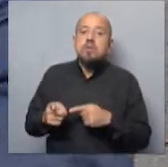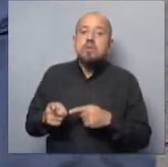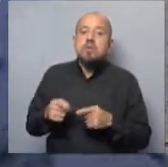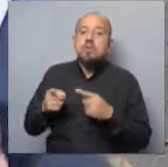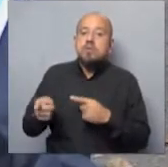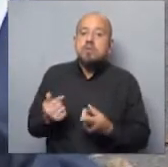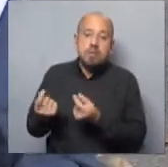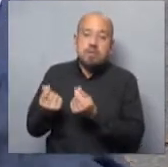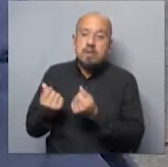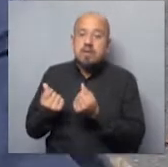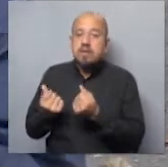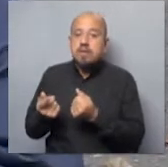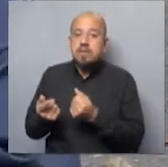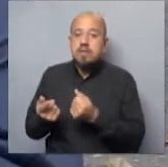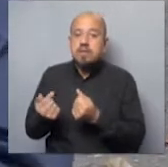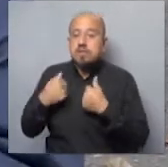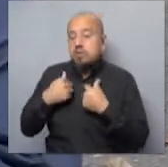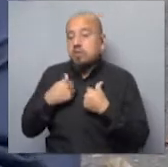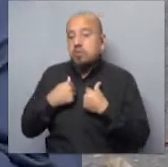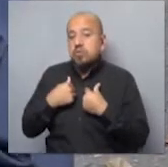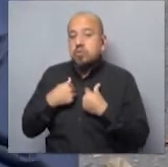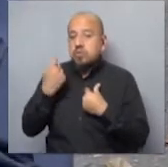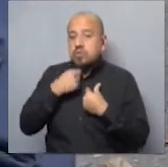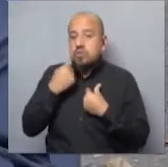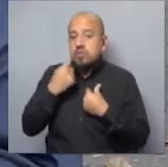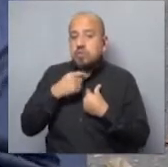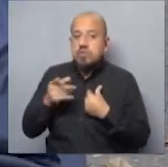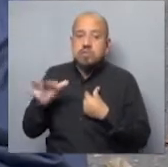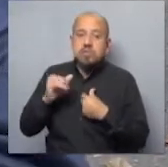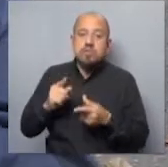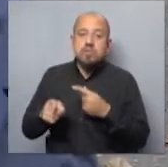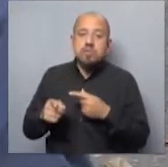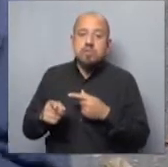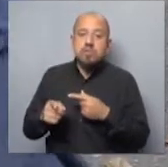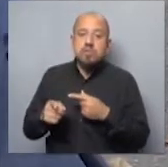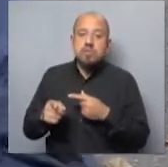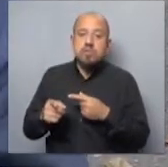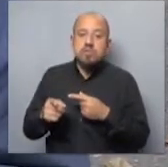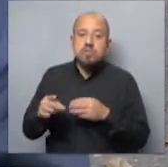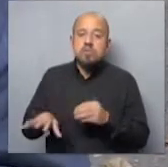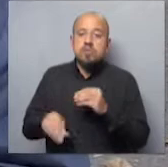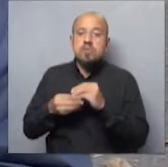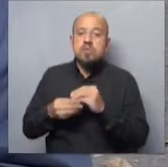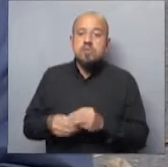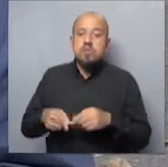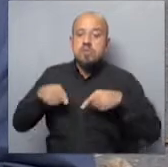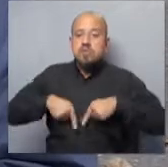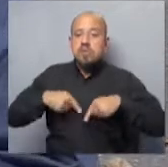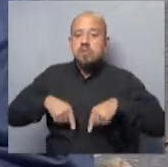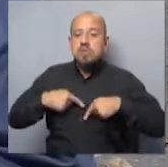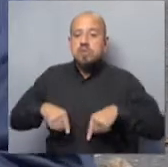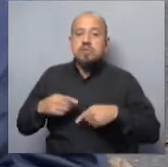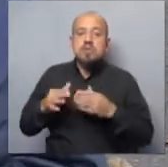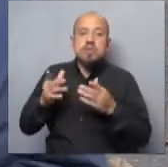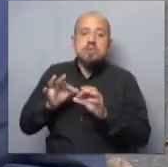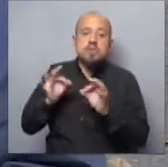esa plata que falta, de lo que nos falta para la diaria, como que dice, para la suplementen con algo la intendencia. Aunque